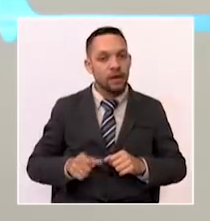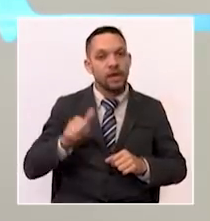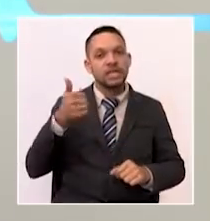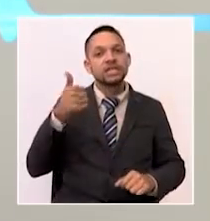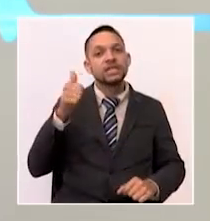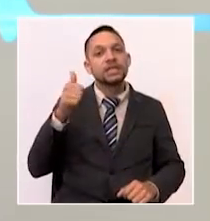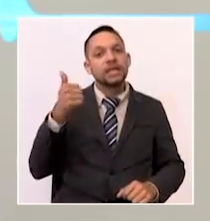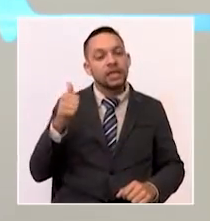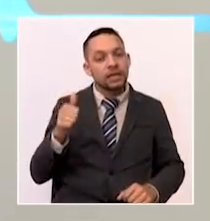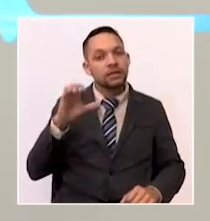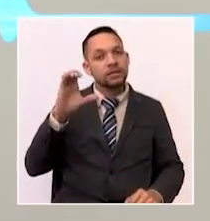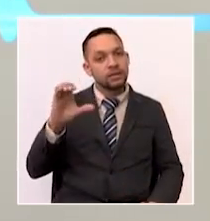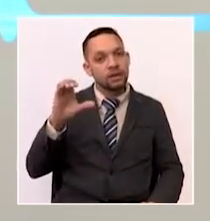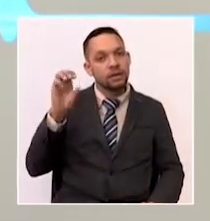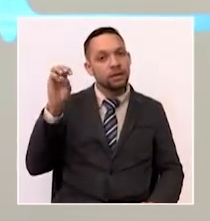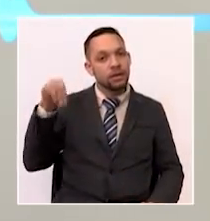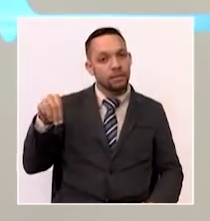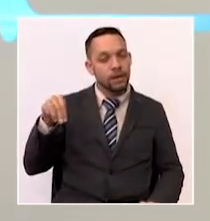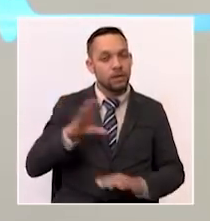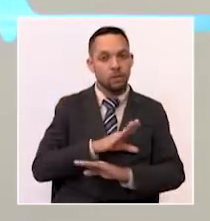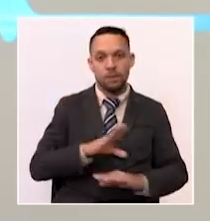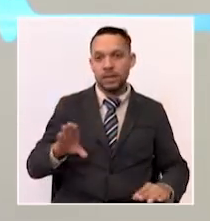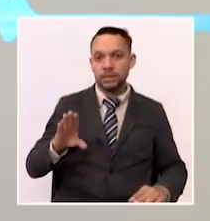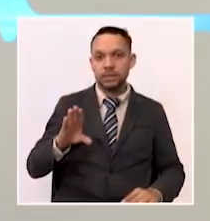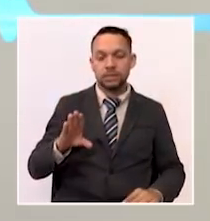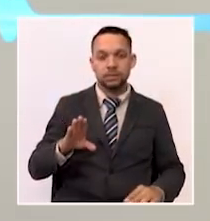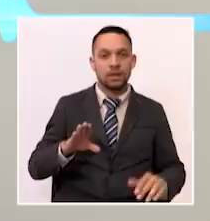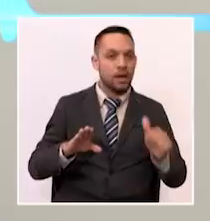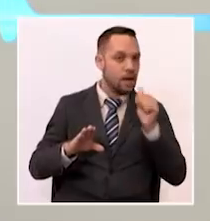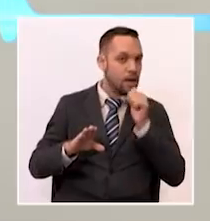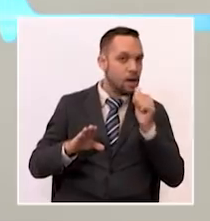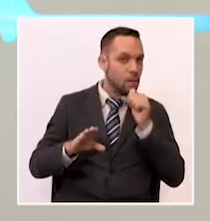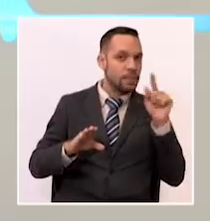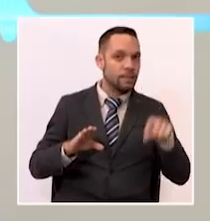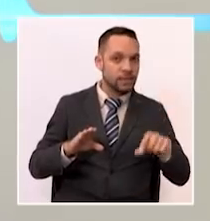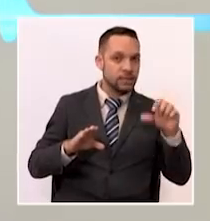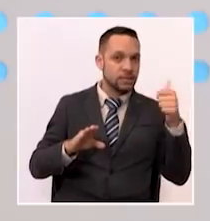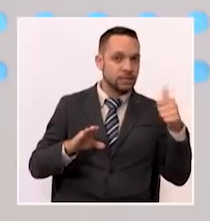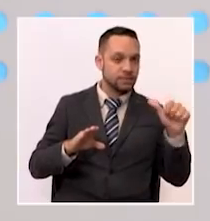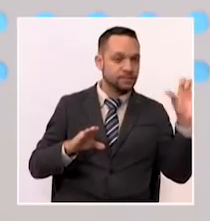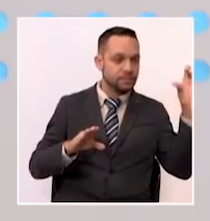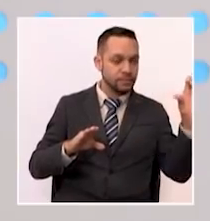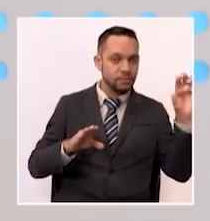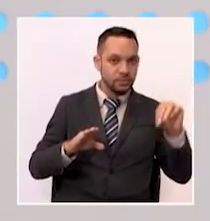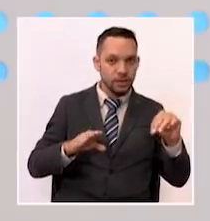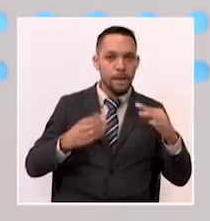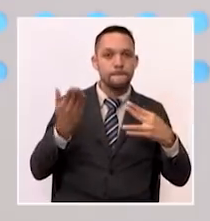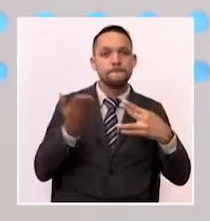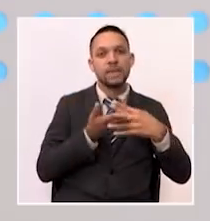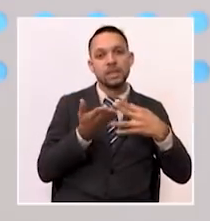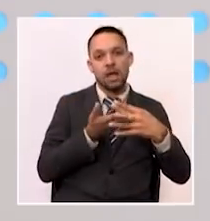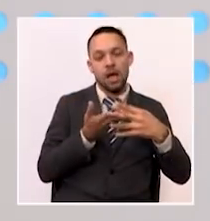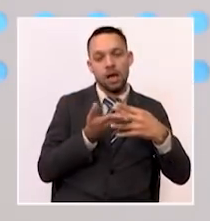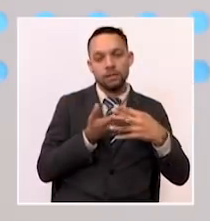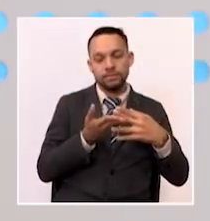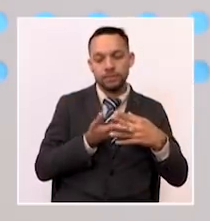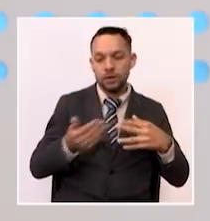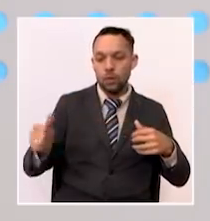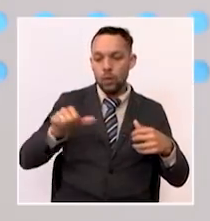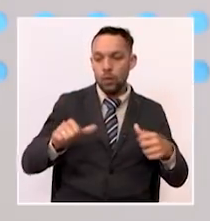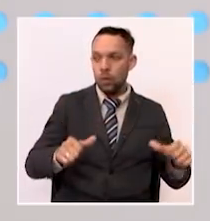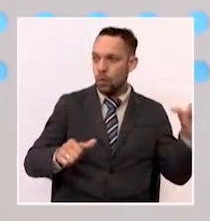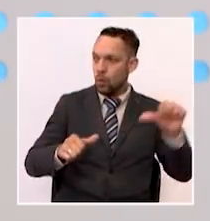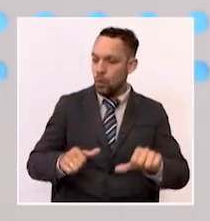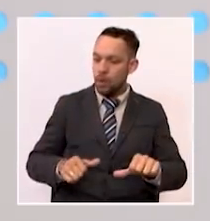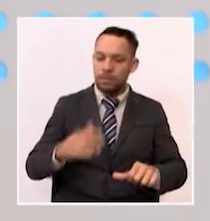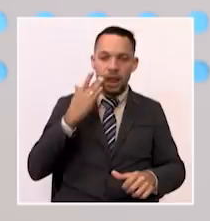un líquido que no es infeccioso, pero que empieza a quemar su vagina. Perfecto. Es decir, que ya hablamos de los hongos. Exactamente. ¿Qué otro tipo